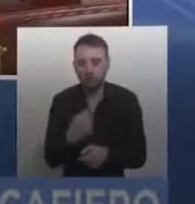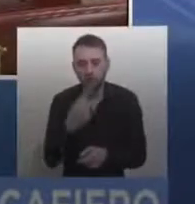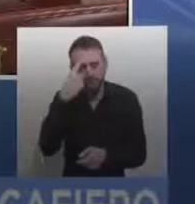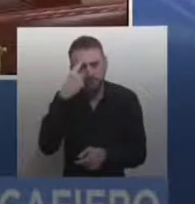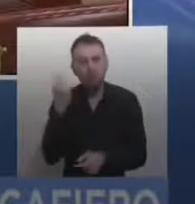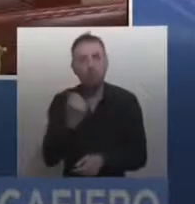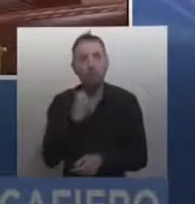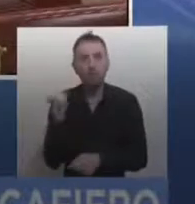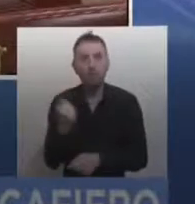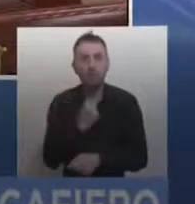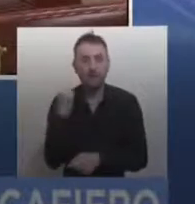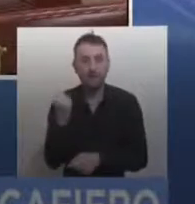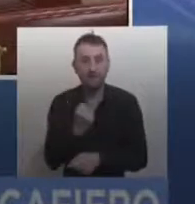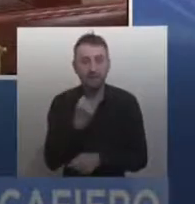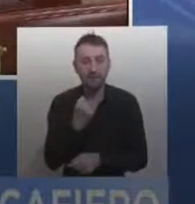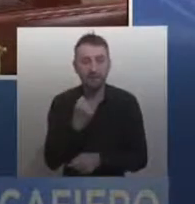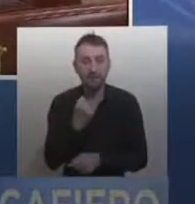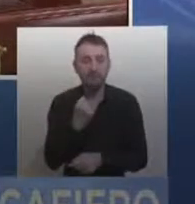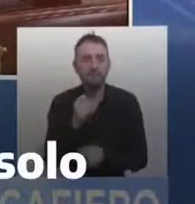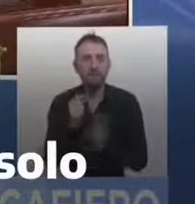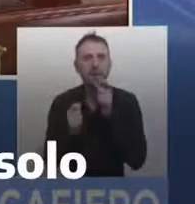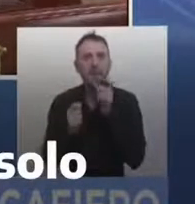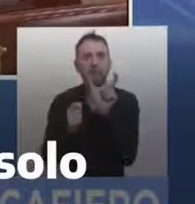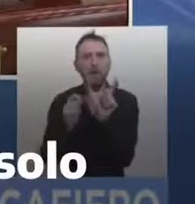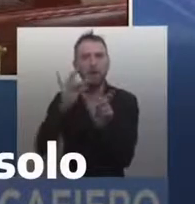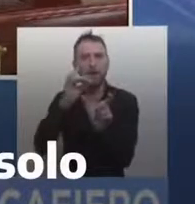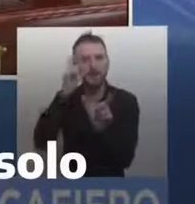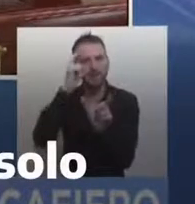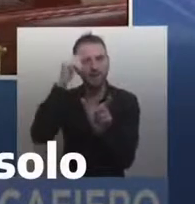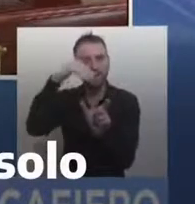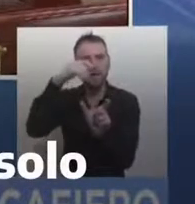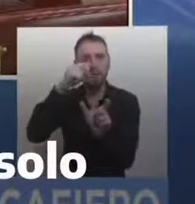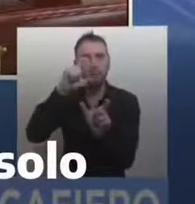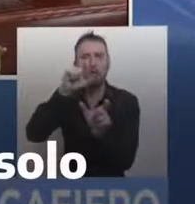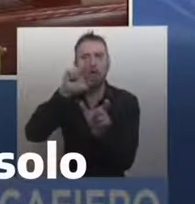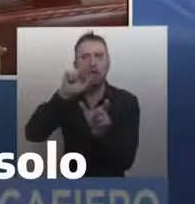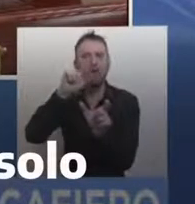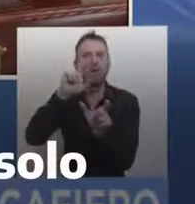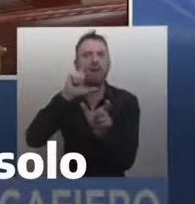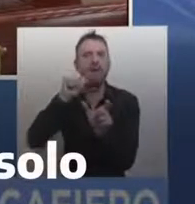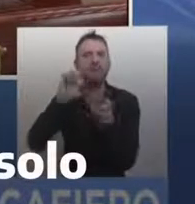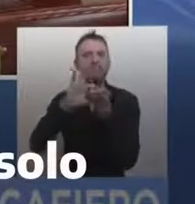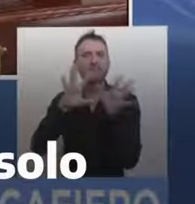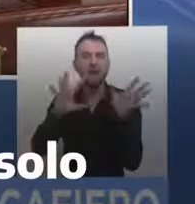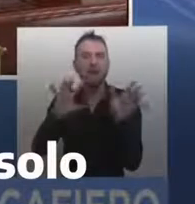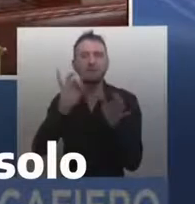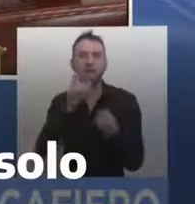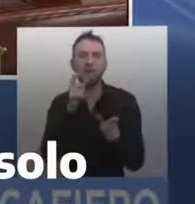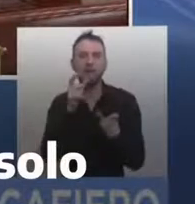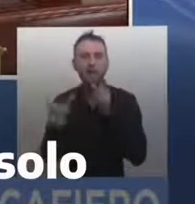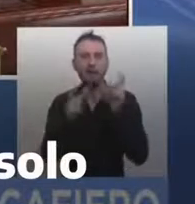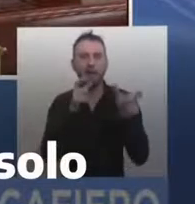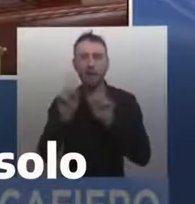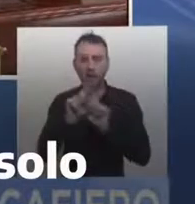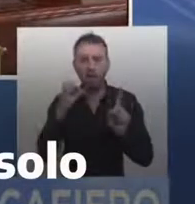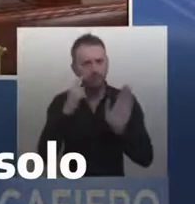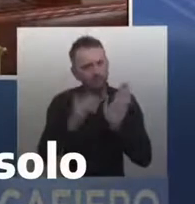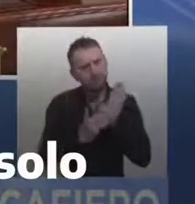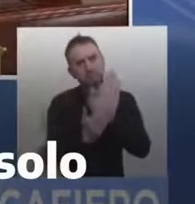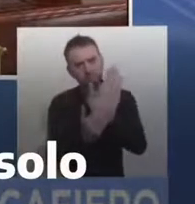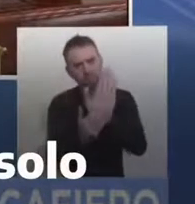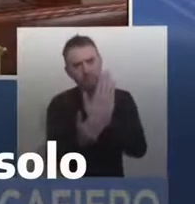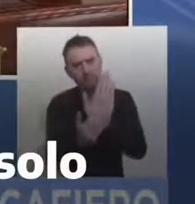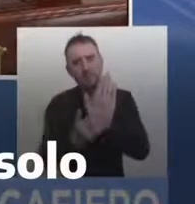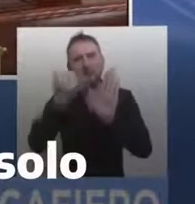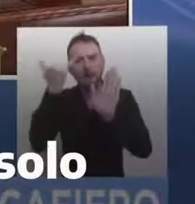importante que la palabra democracia no quede solamente en palabras, sino que también se refleje